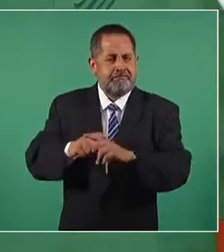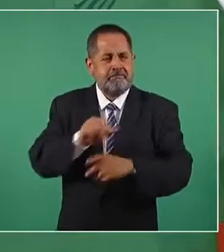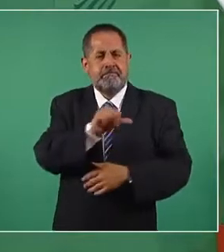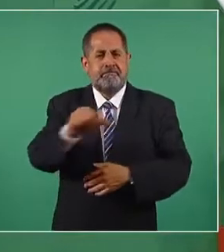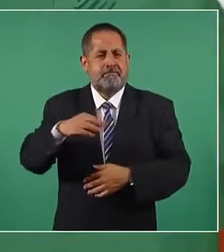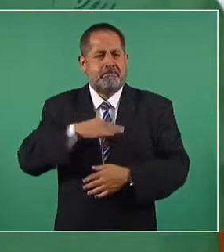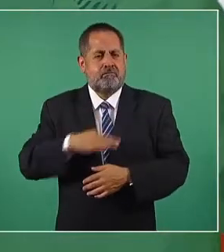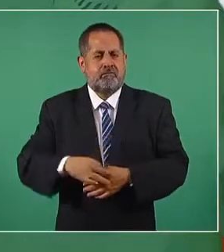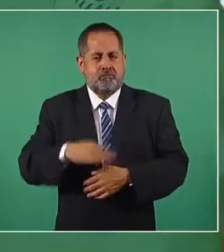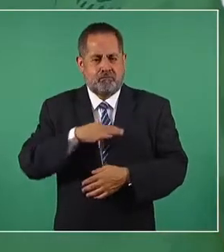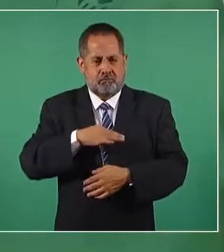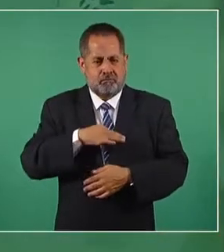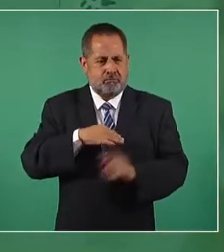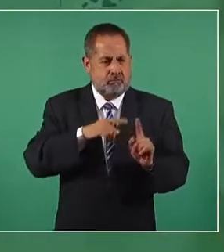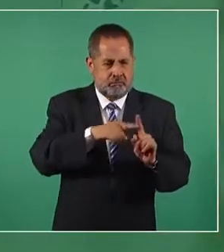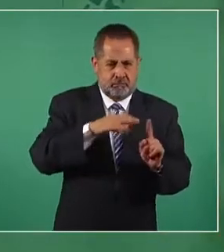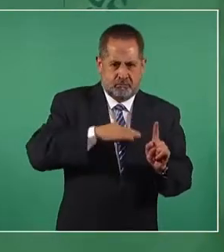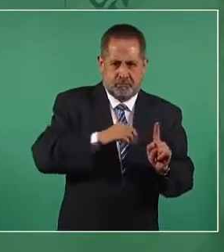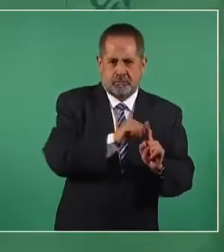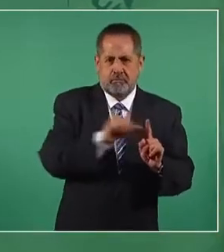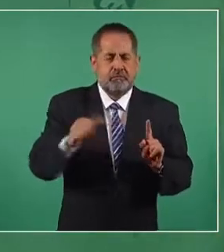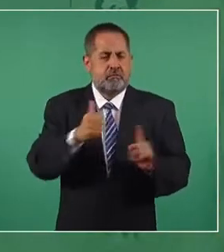Toluca, Ciudad de México,